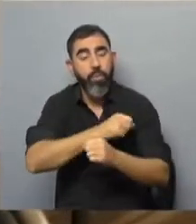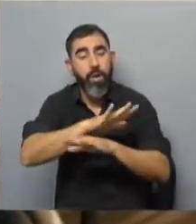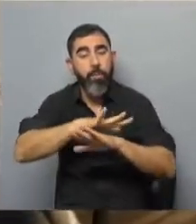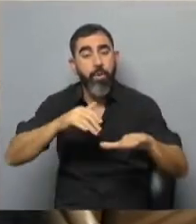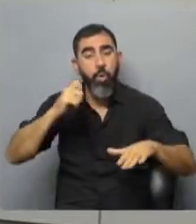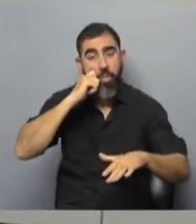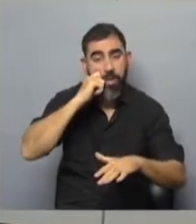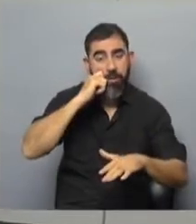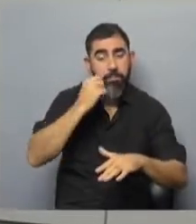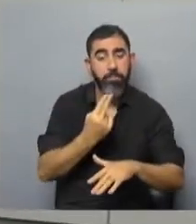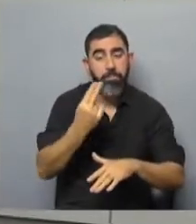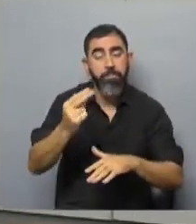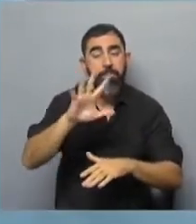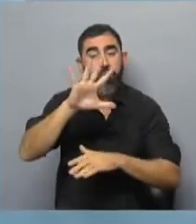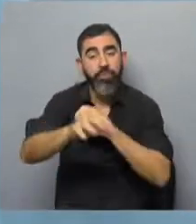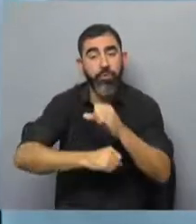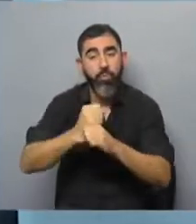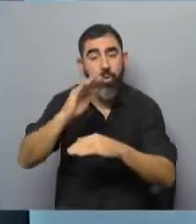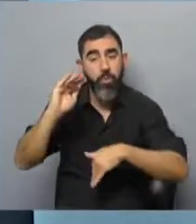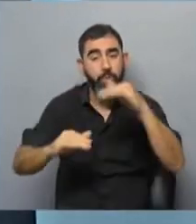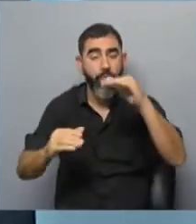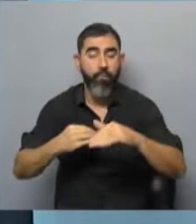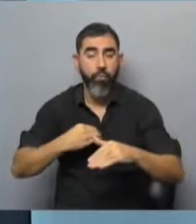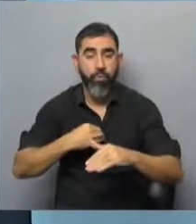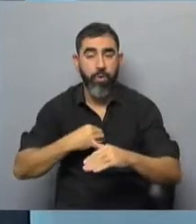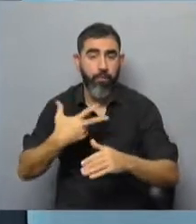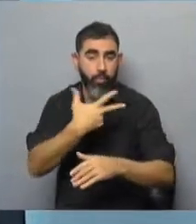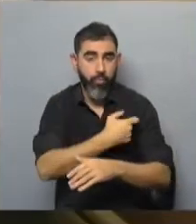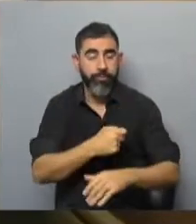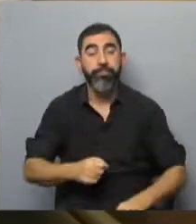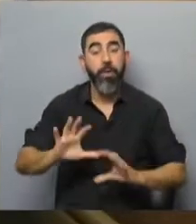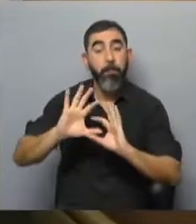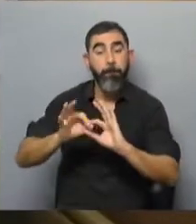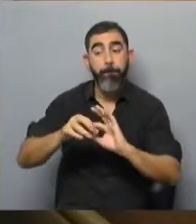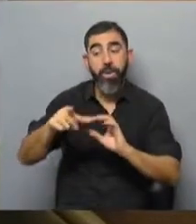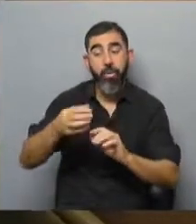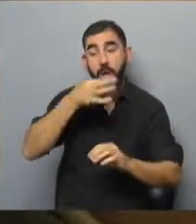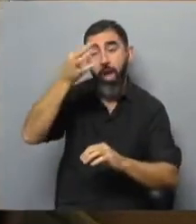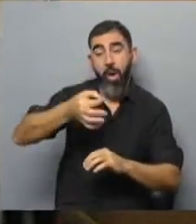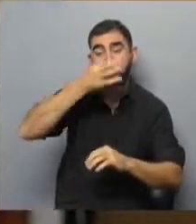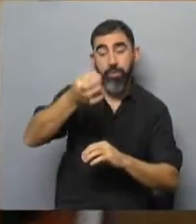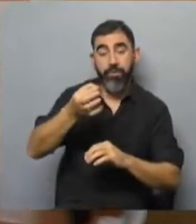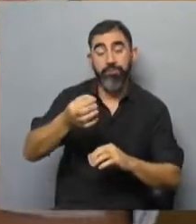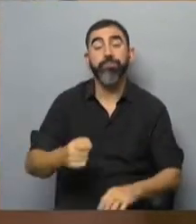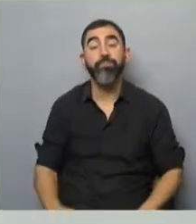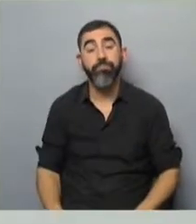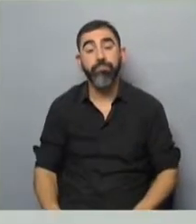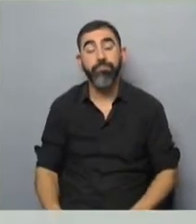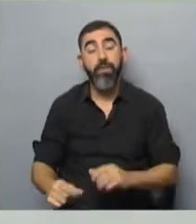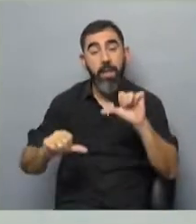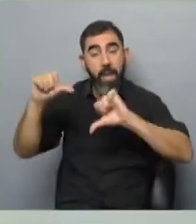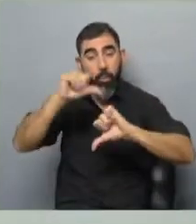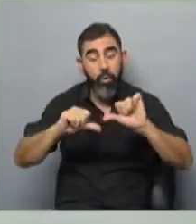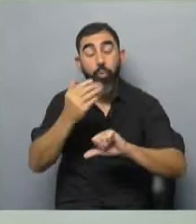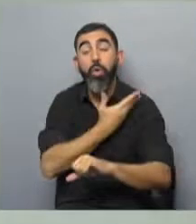menores habilitada a partir de los 5 años voluntariamente. El miércoles, en audiencia fijada por Recarey, el laboratorio y